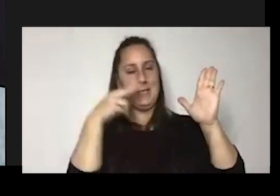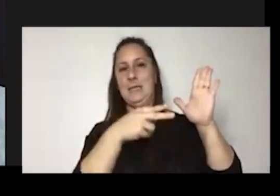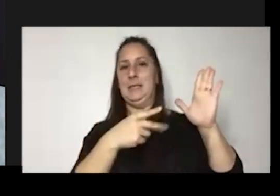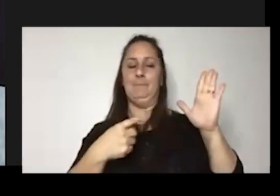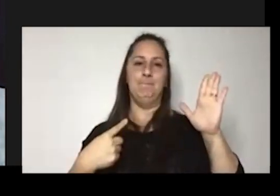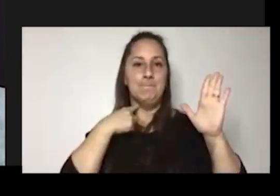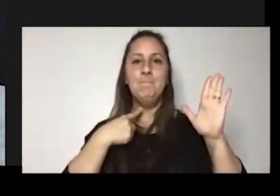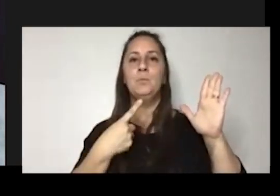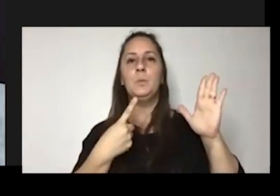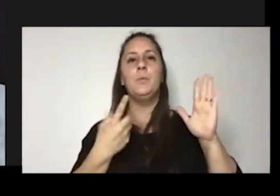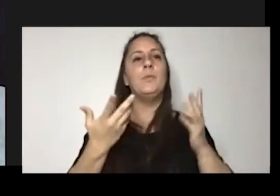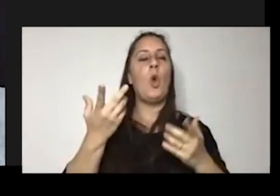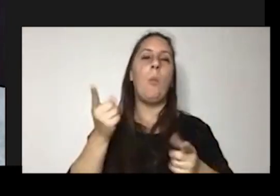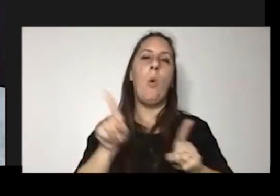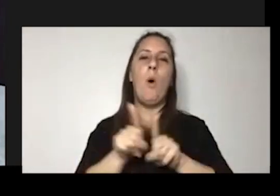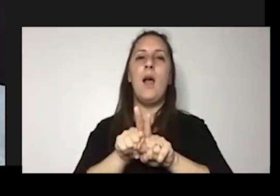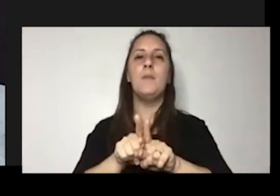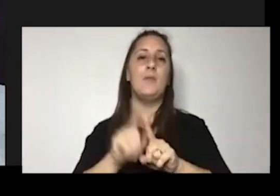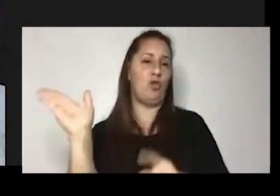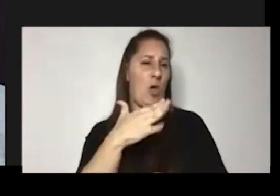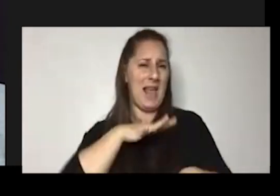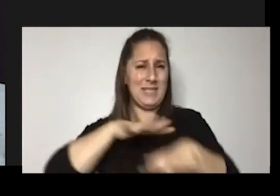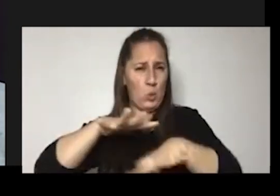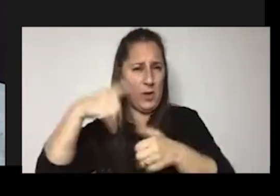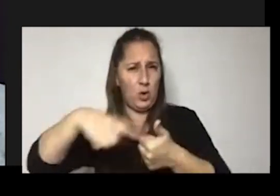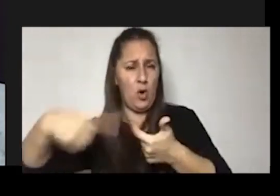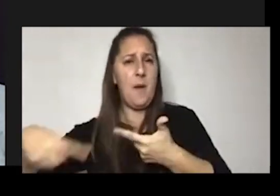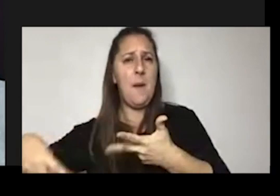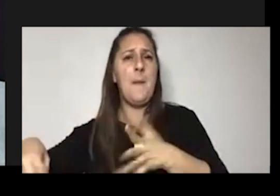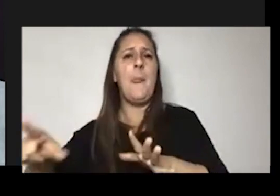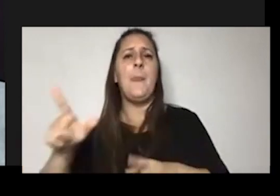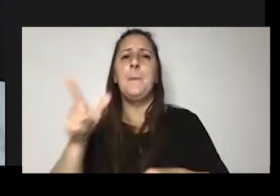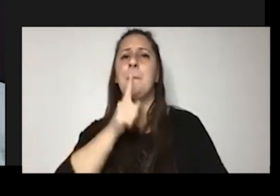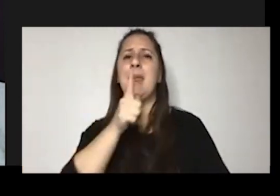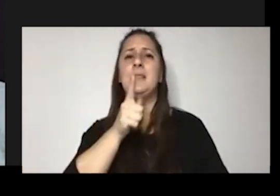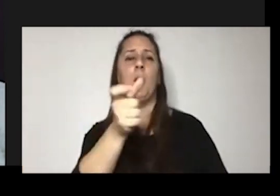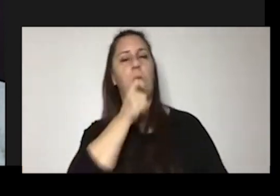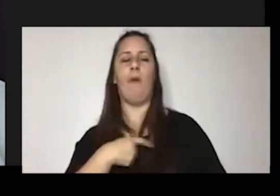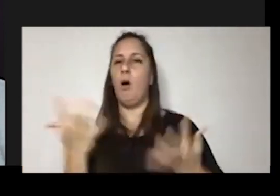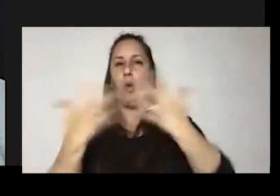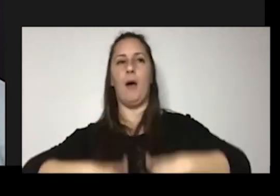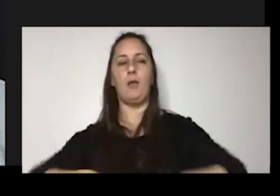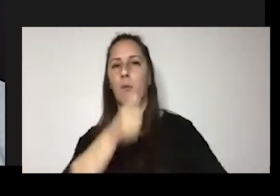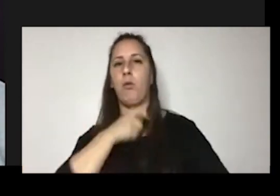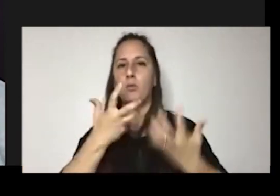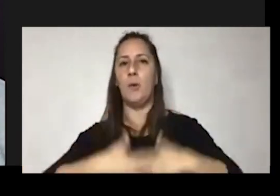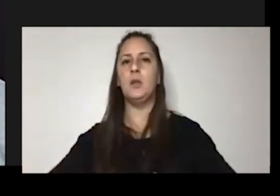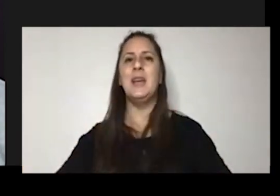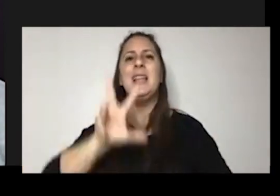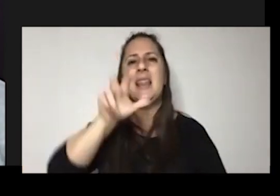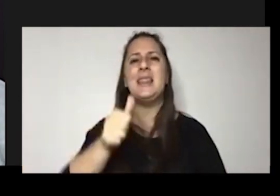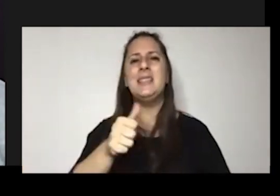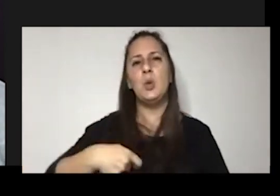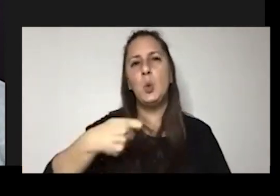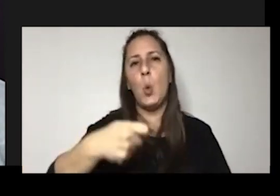en todos los casos, aparte parece que es una respuesta automática, 36 cuotas de 100.000 pesos